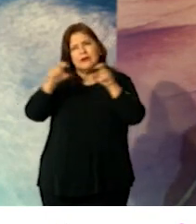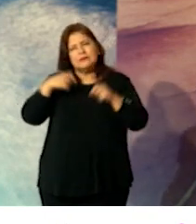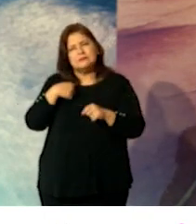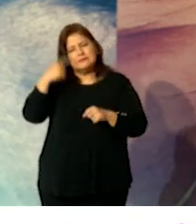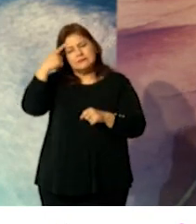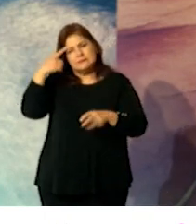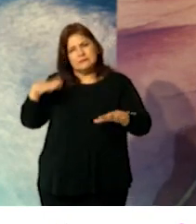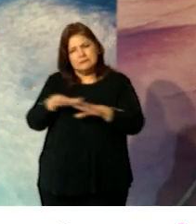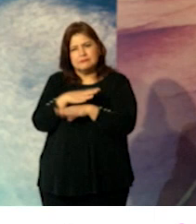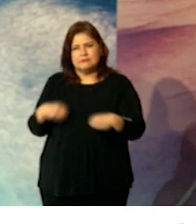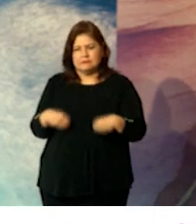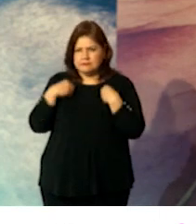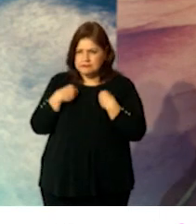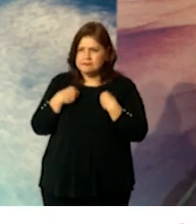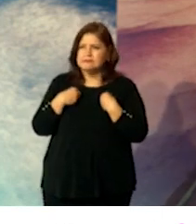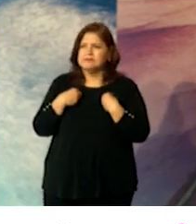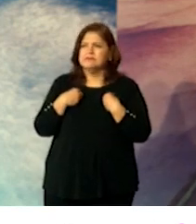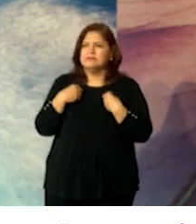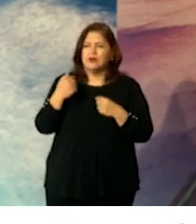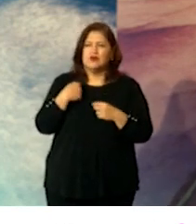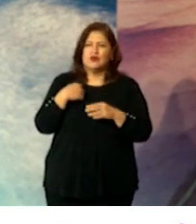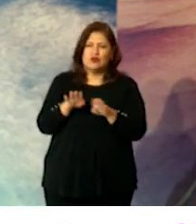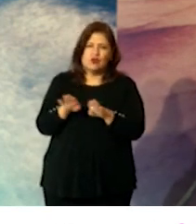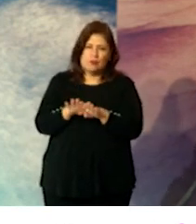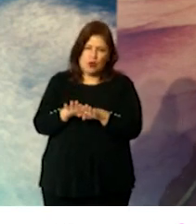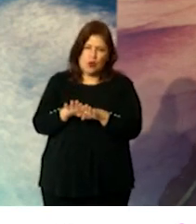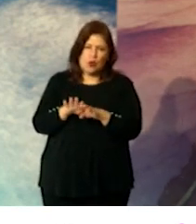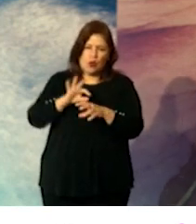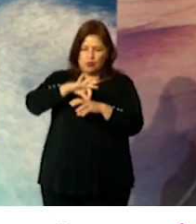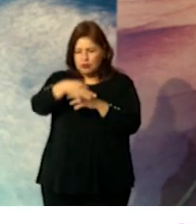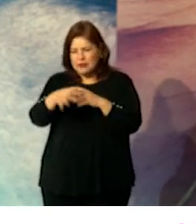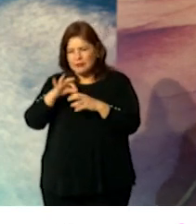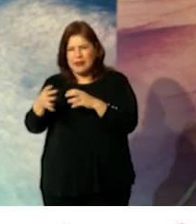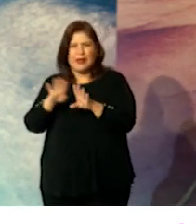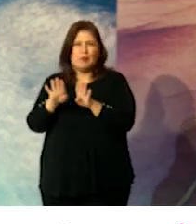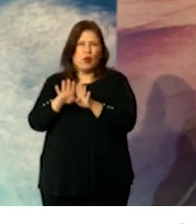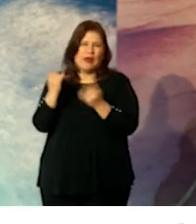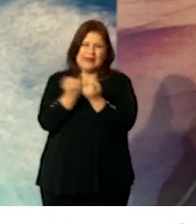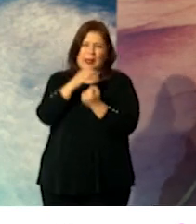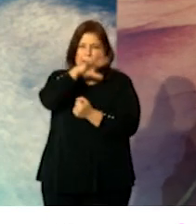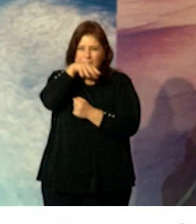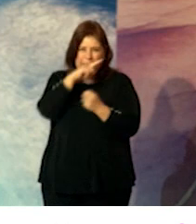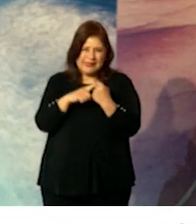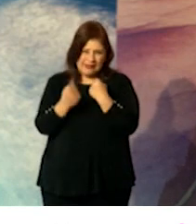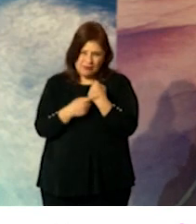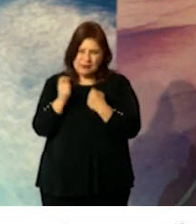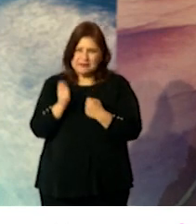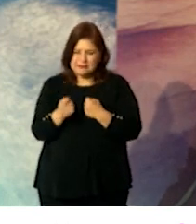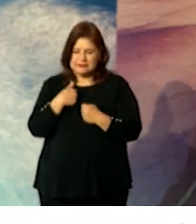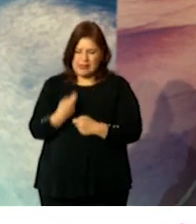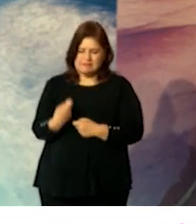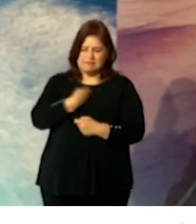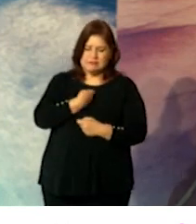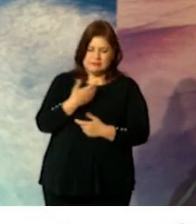me fuera quitando capas de la cebollita y hasta redefinirme, y es la frase